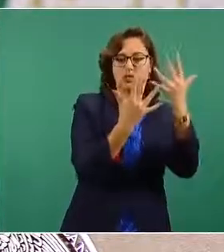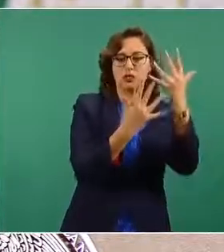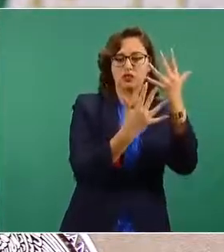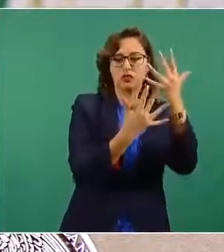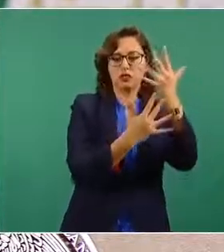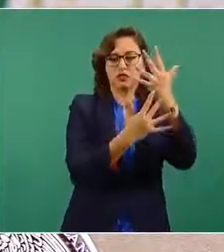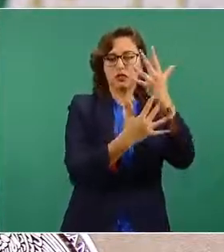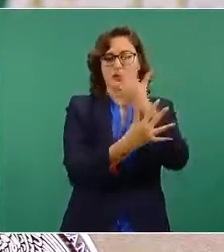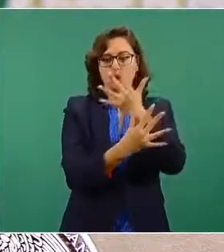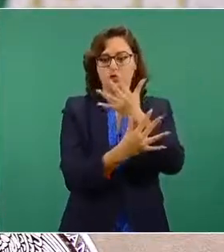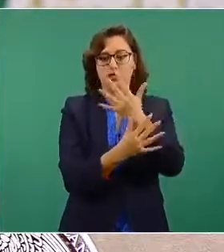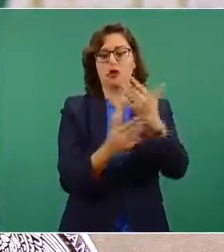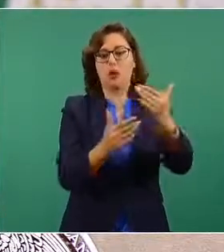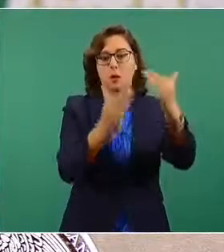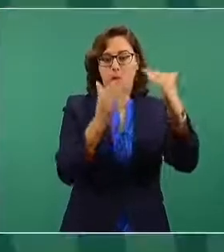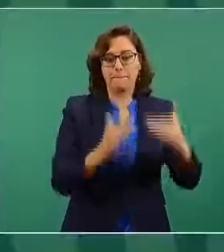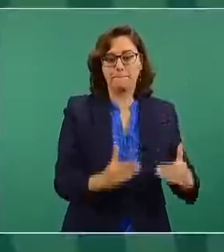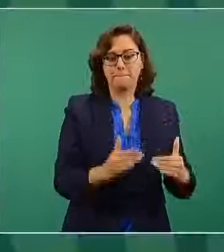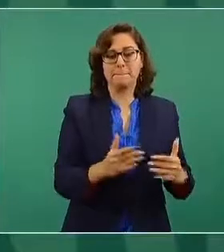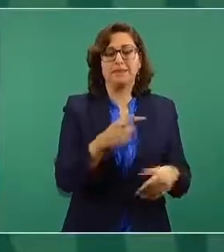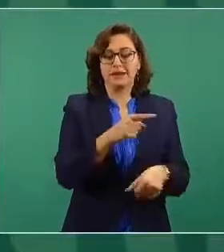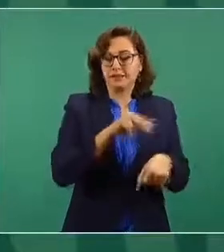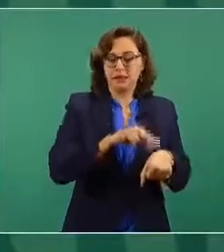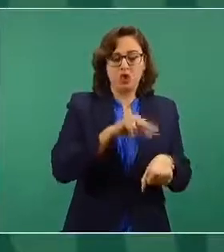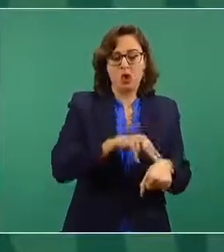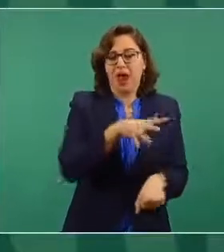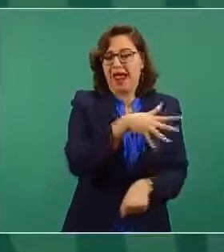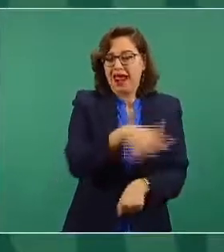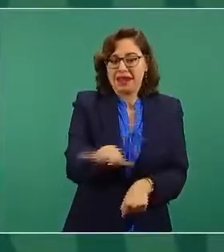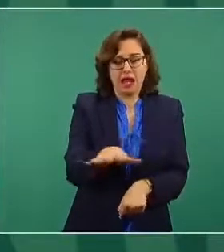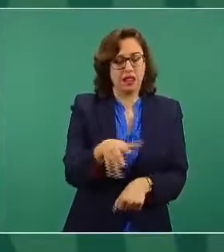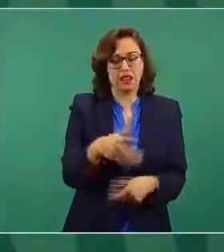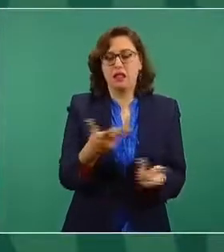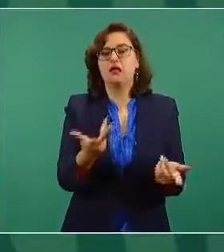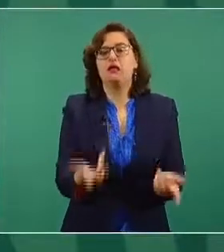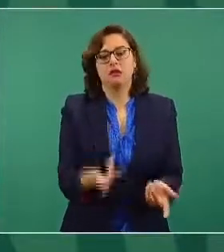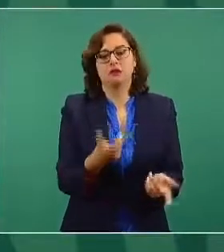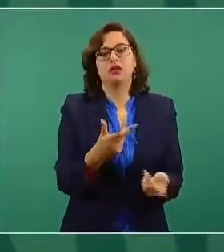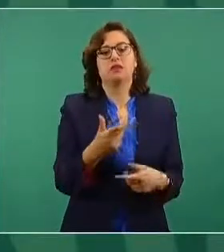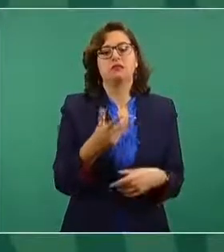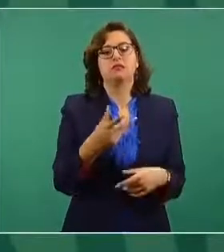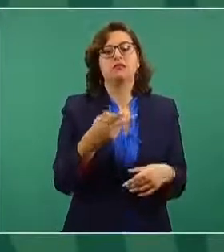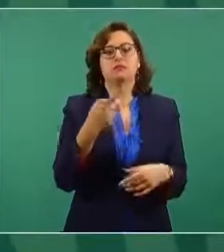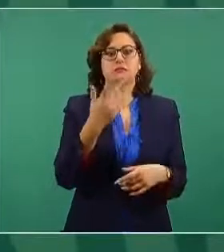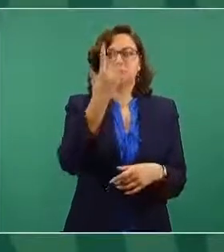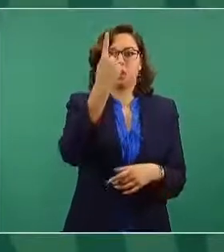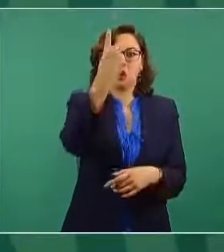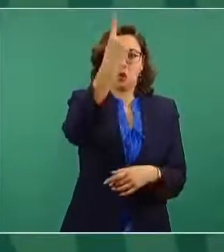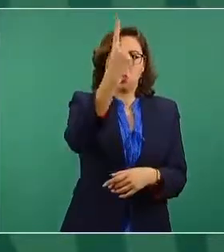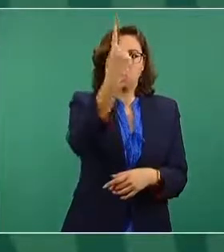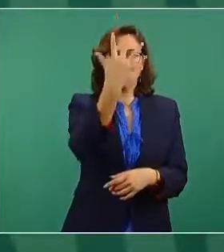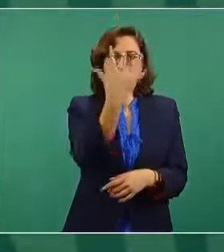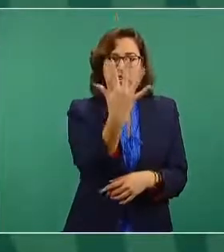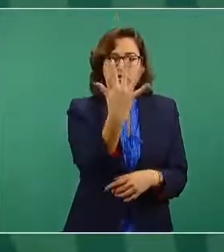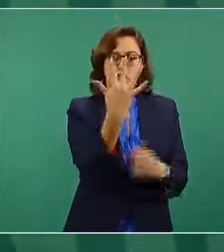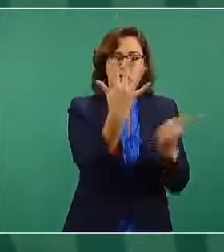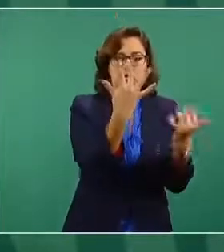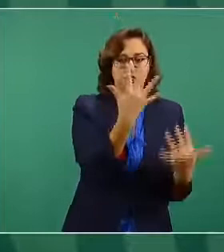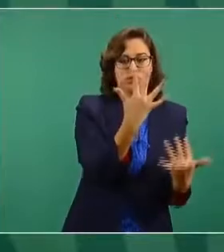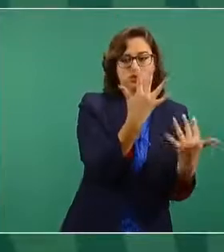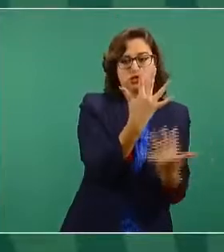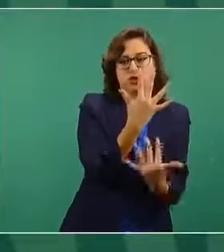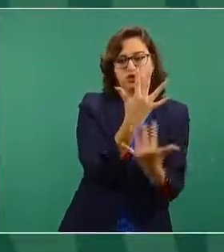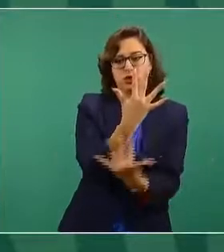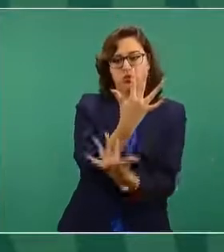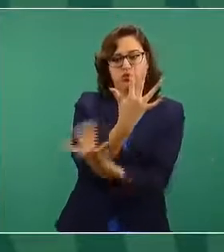que tienen menor grado de entrenamiento, son médicas y médicos todos ellos, pero que están bajo este esquema piramidal